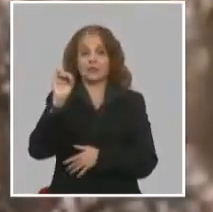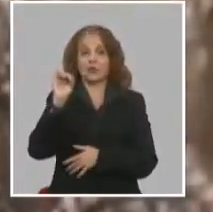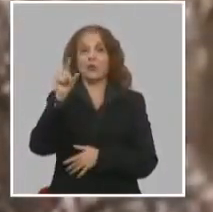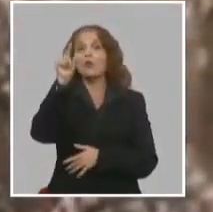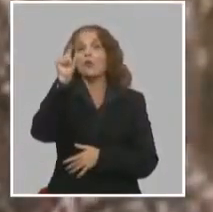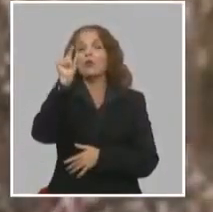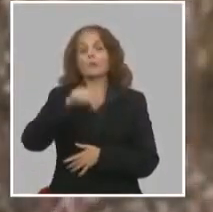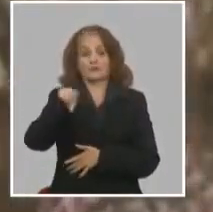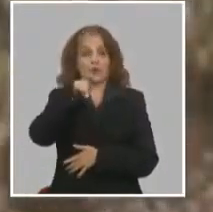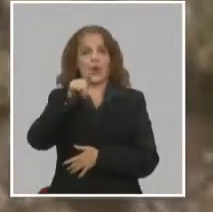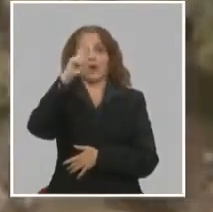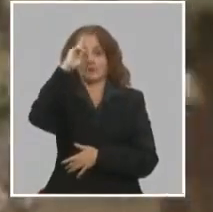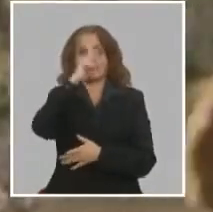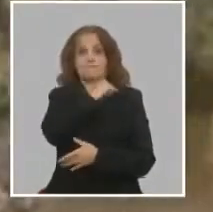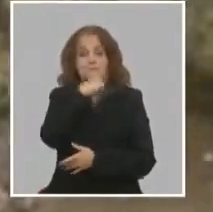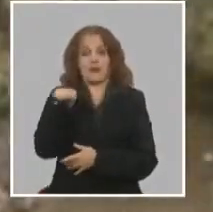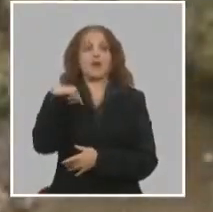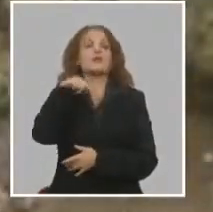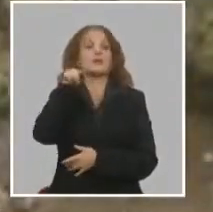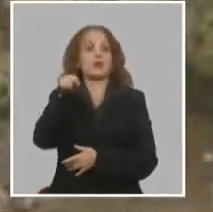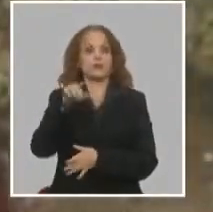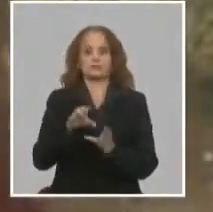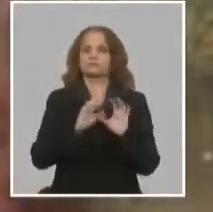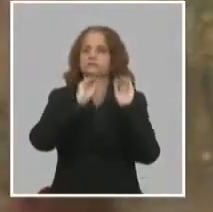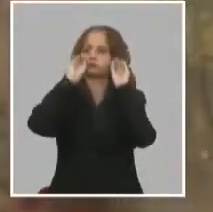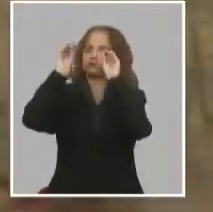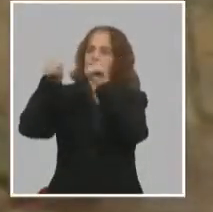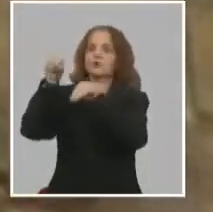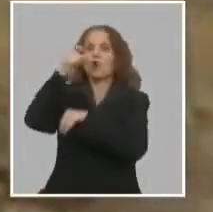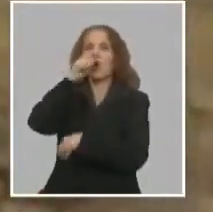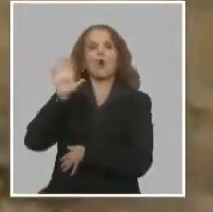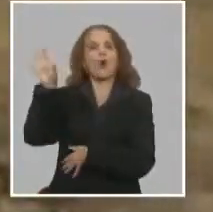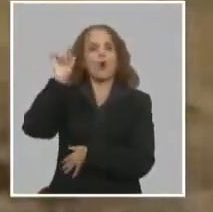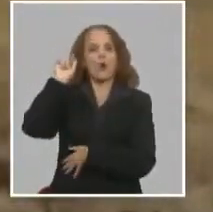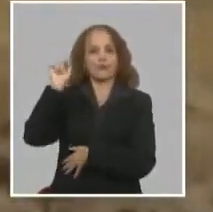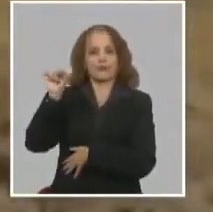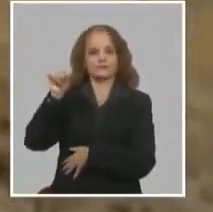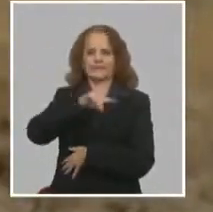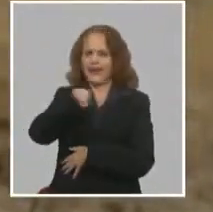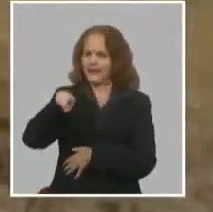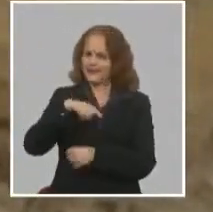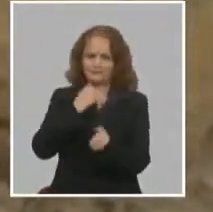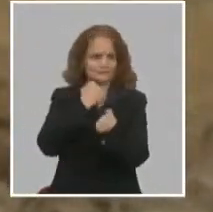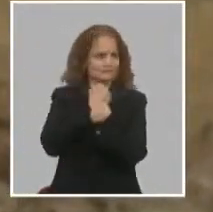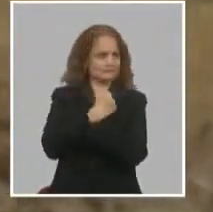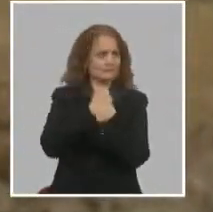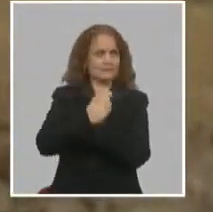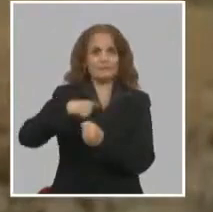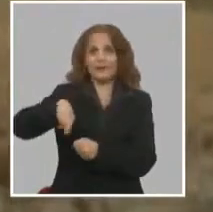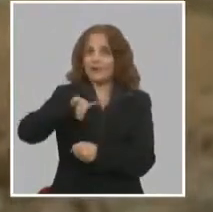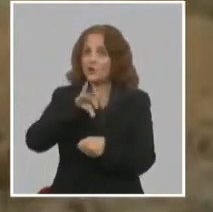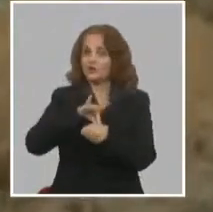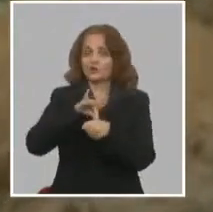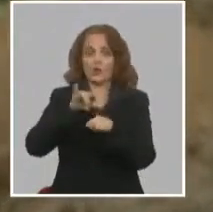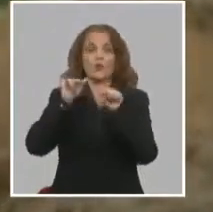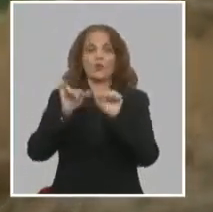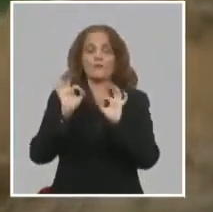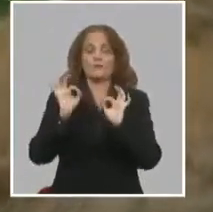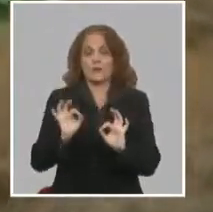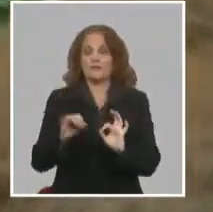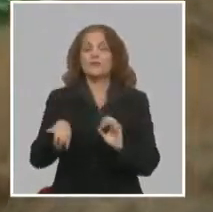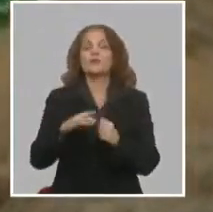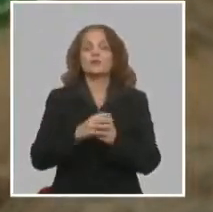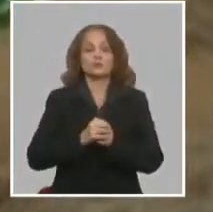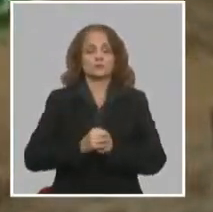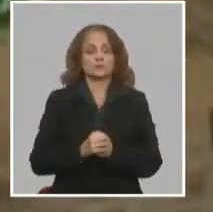Cuba. Pero el ébola tiene esa connotación del riesgo biológico que representaba enfrentar a